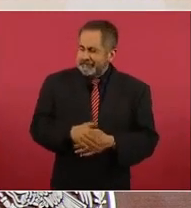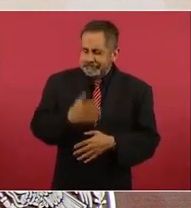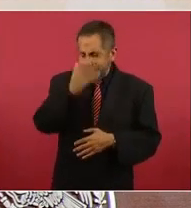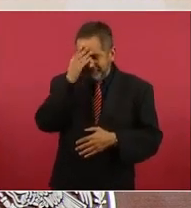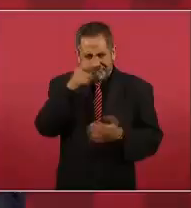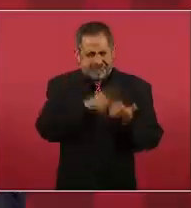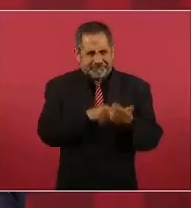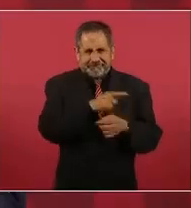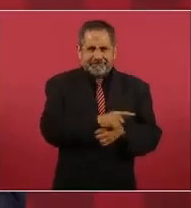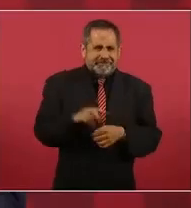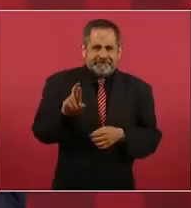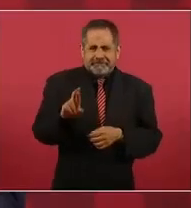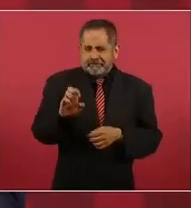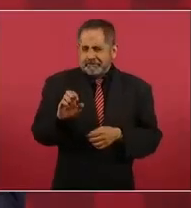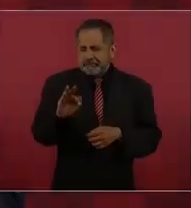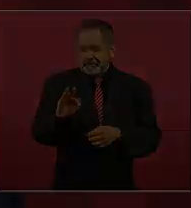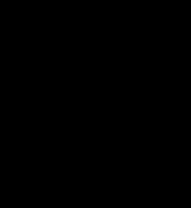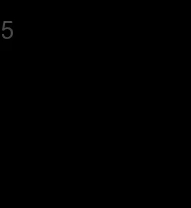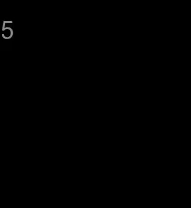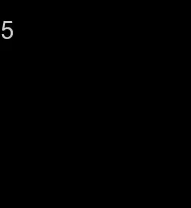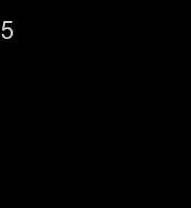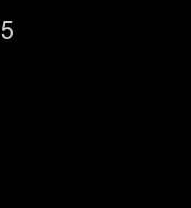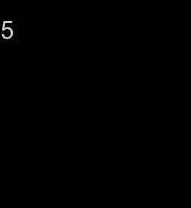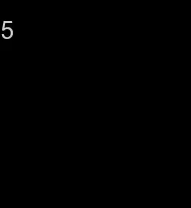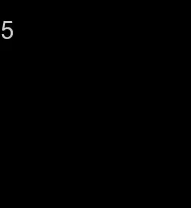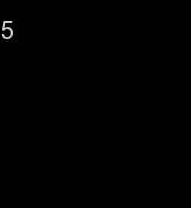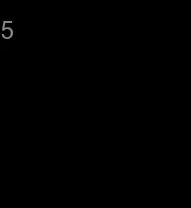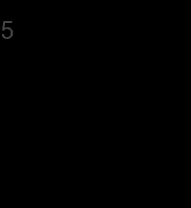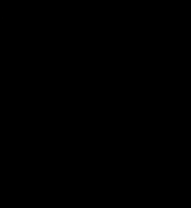del Reforma o